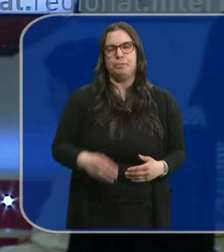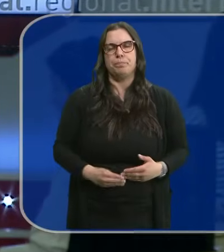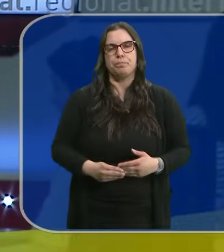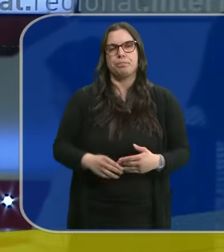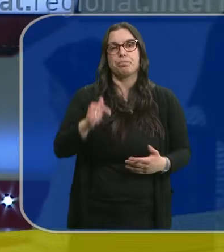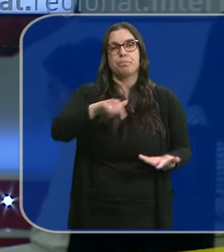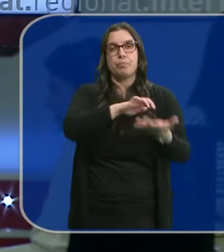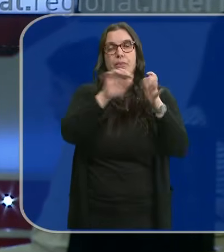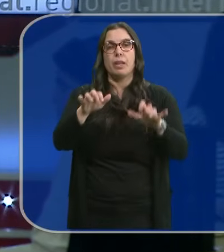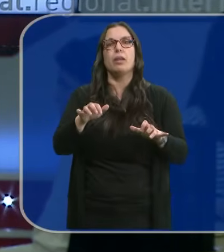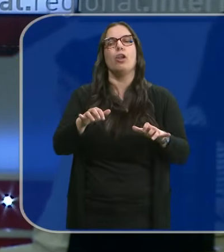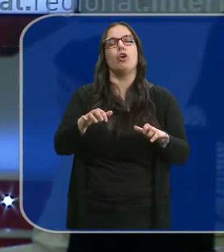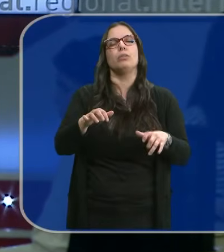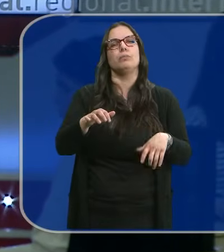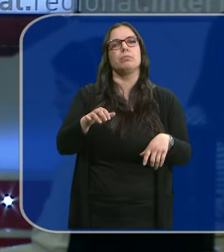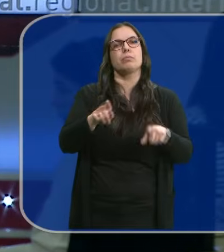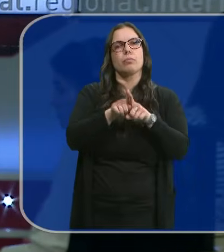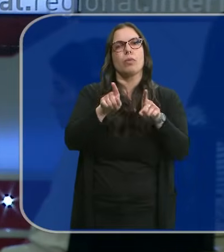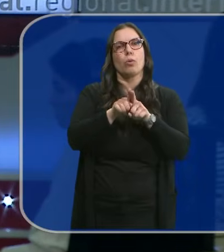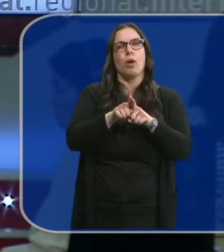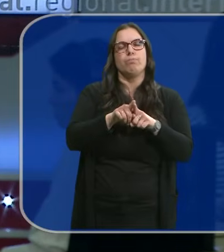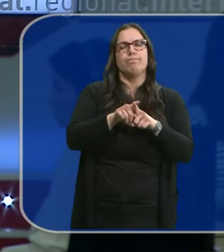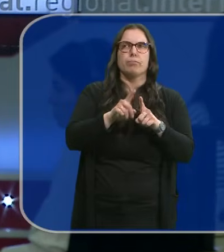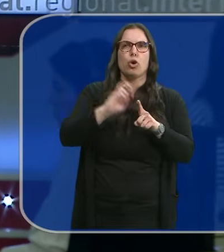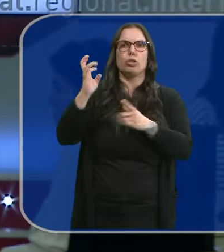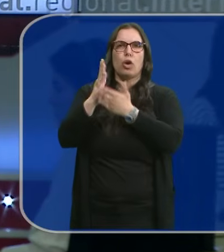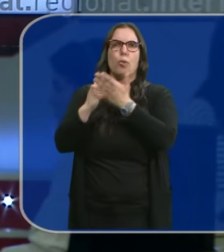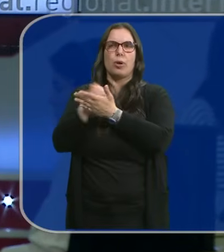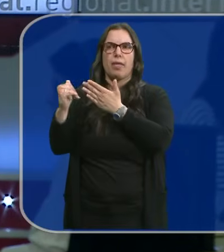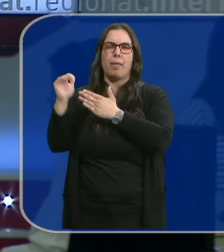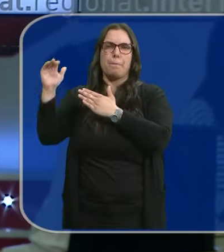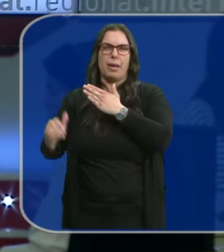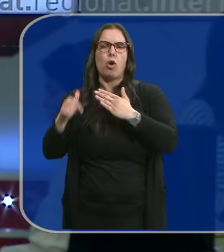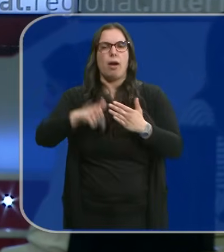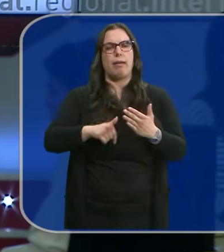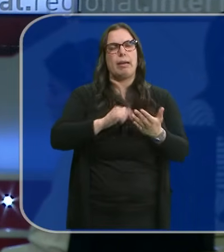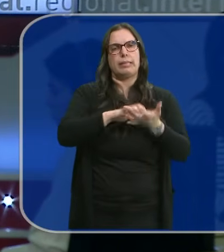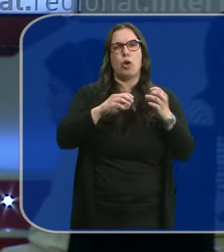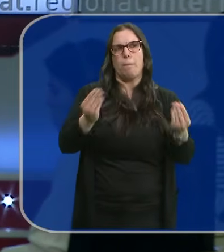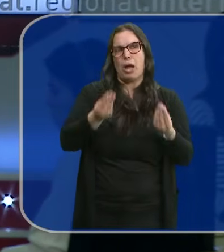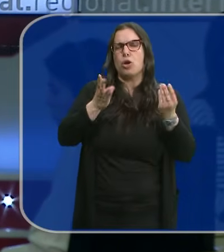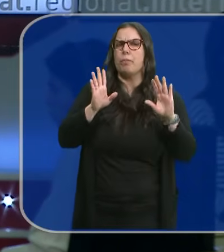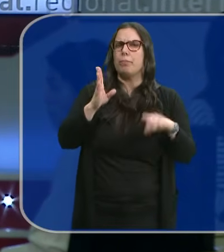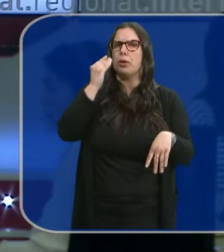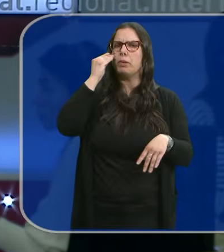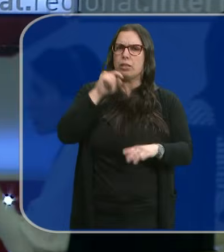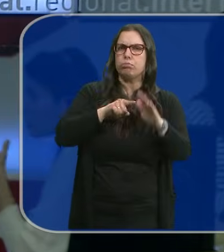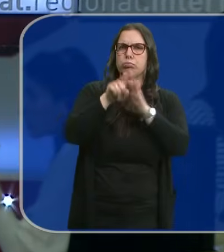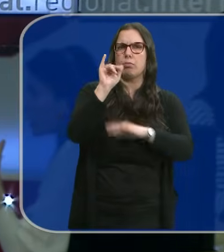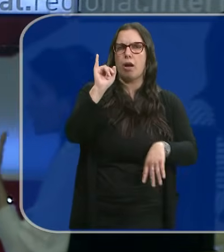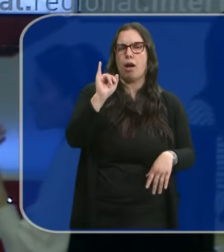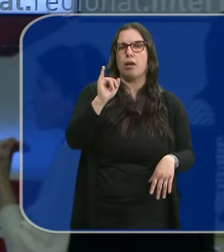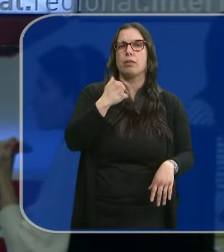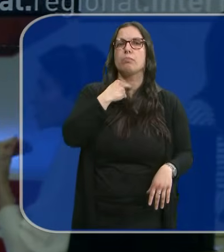Aunque en Castilla y León el suelo del que parten es mayor que en otras comunidades, Vox confía en un crecimiento en estas elecciones. Así lo aseguraba hoy en León su portavoz